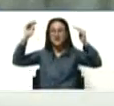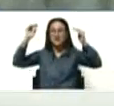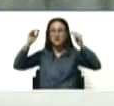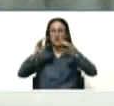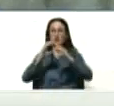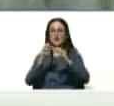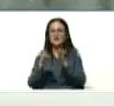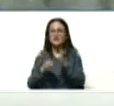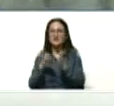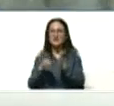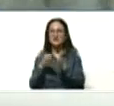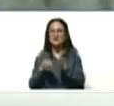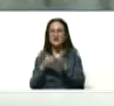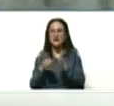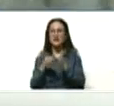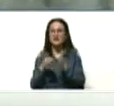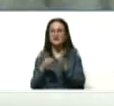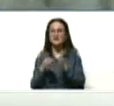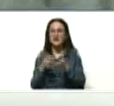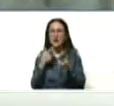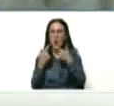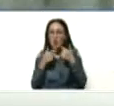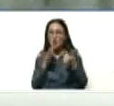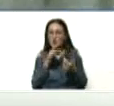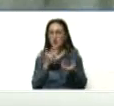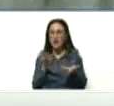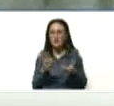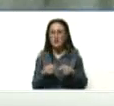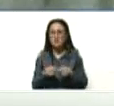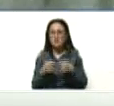funcionando están descoloridos, ¿cómo se llama eso?